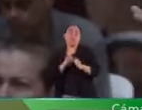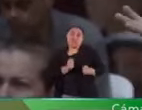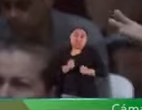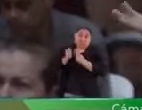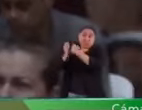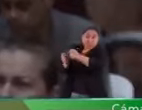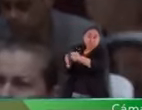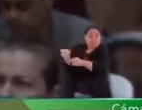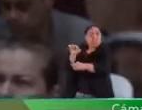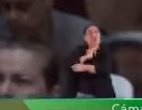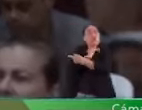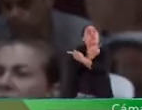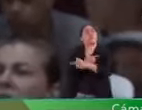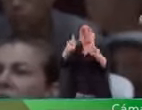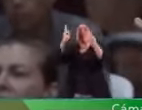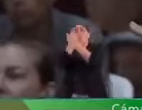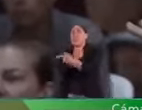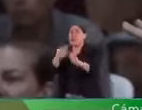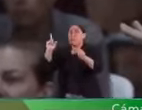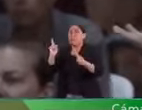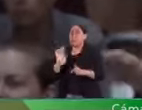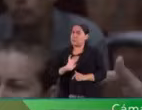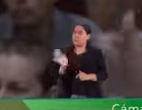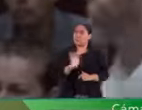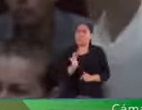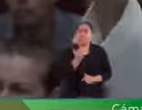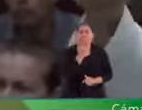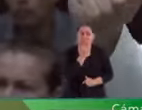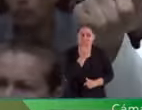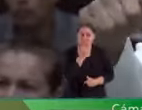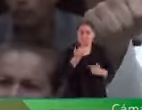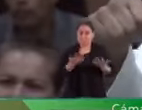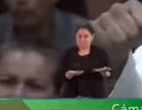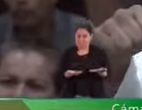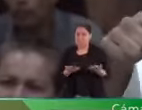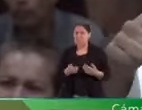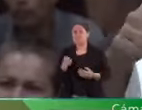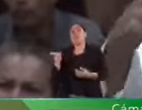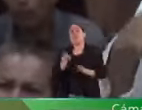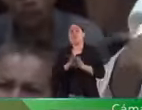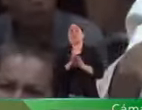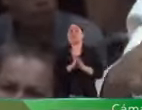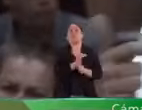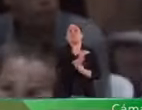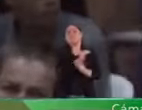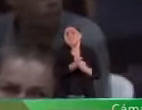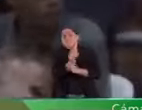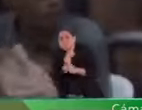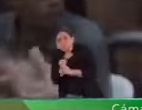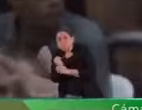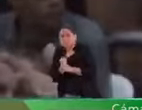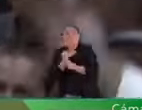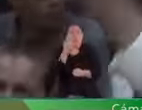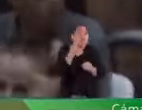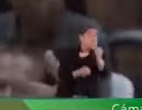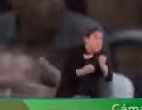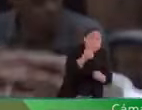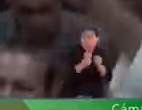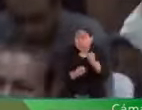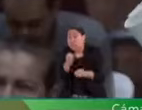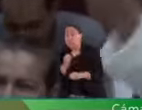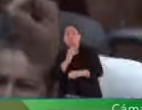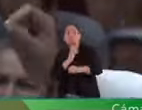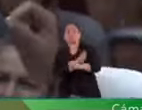facultades discrecionales, todas las facultades discrecionales. Investiga, juzga y sanciona.